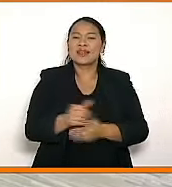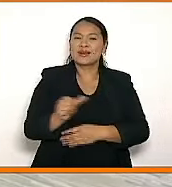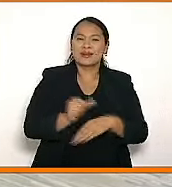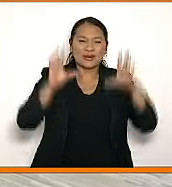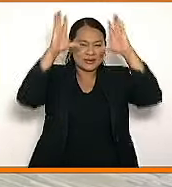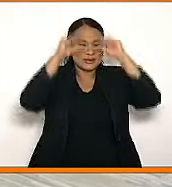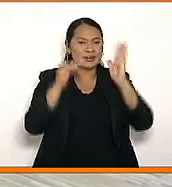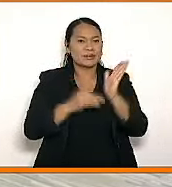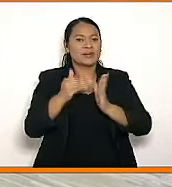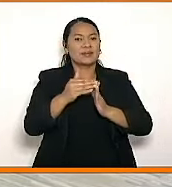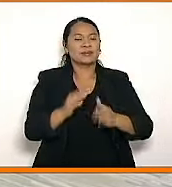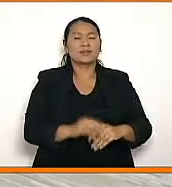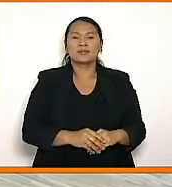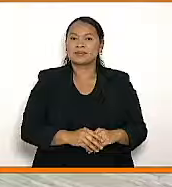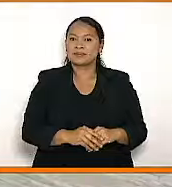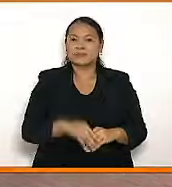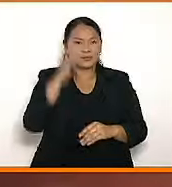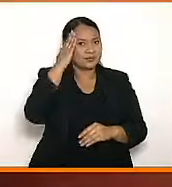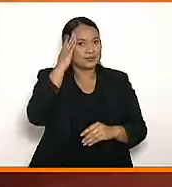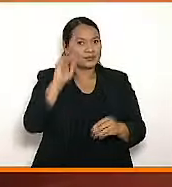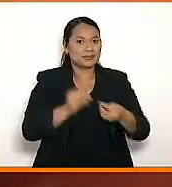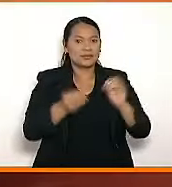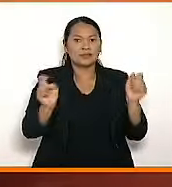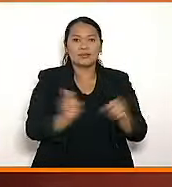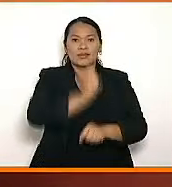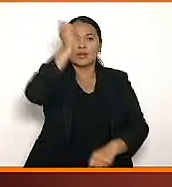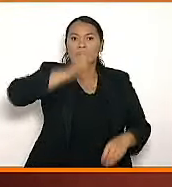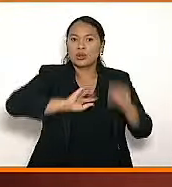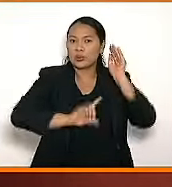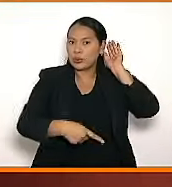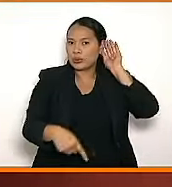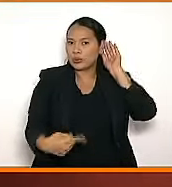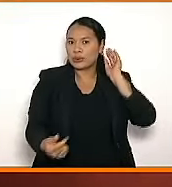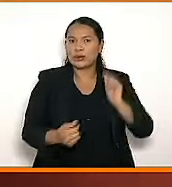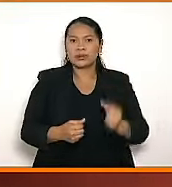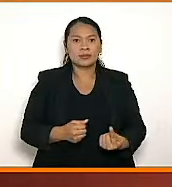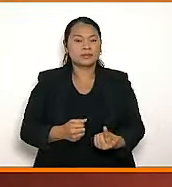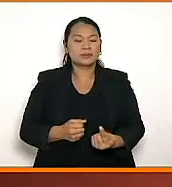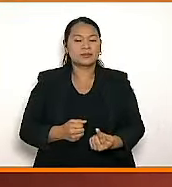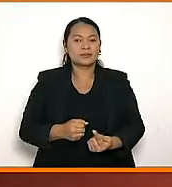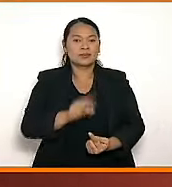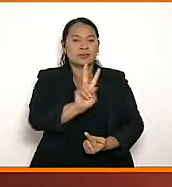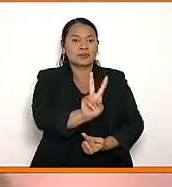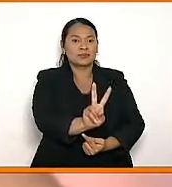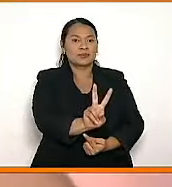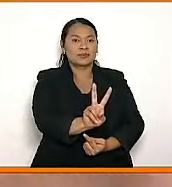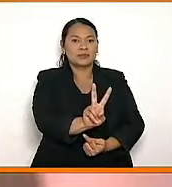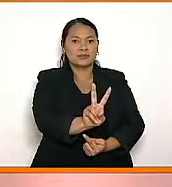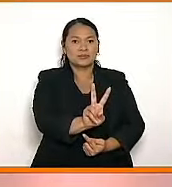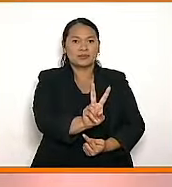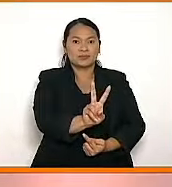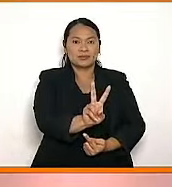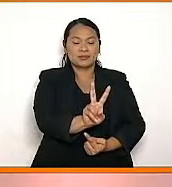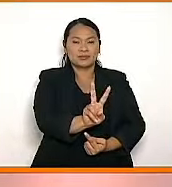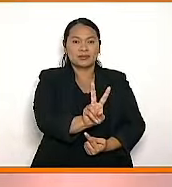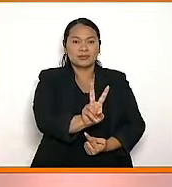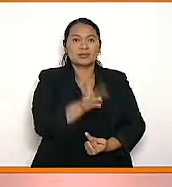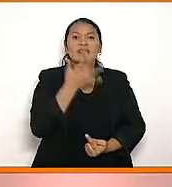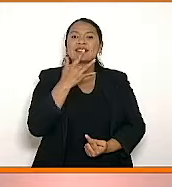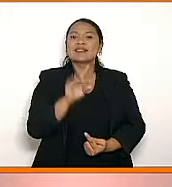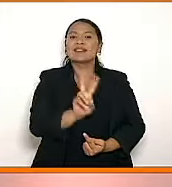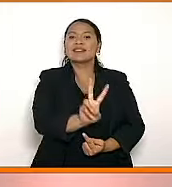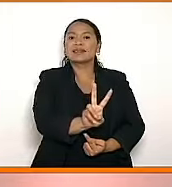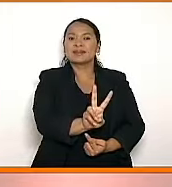noche millonaria. Viene tu primer dígito para diaria y este es el 2. Segundo dígito,